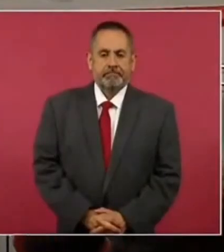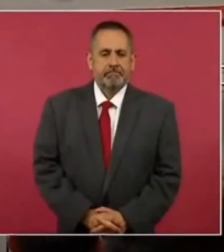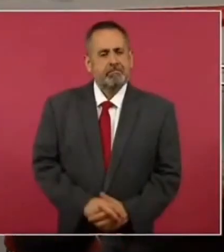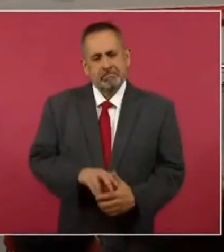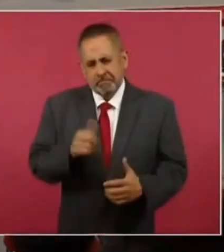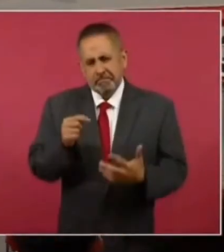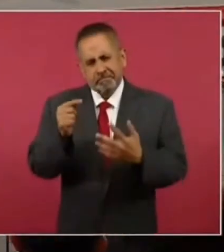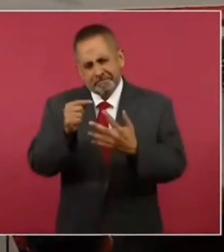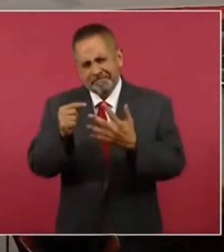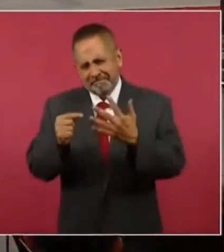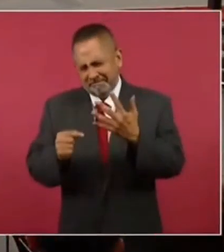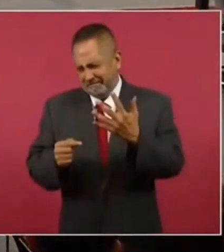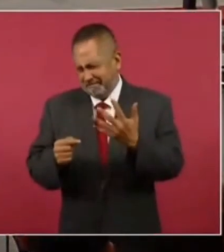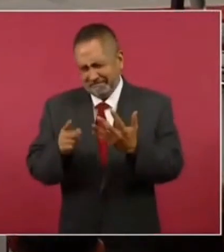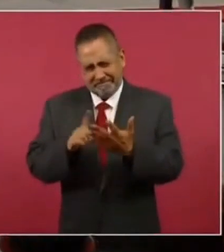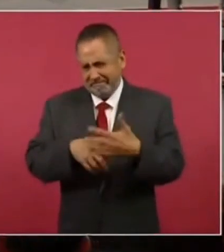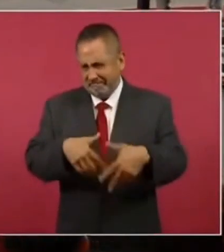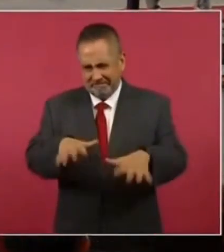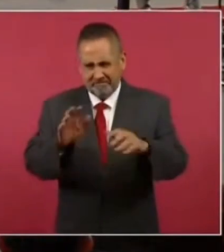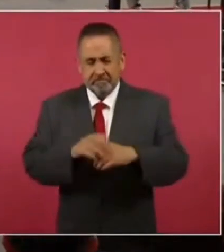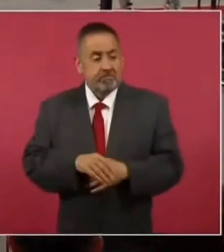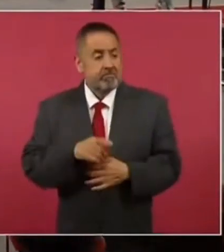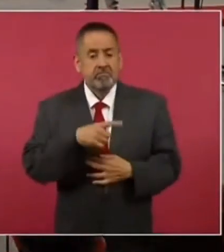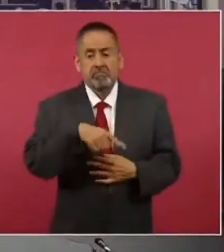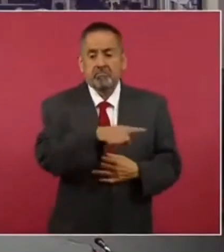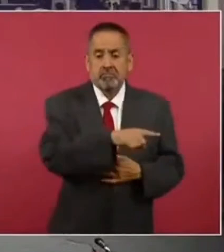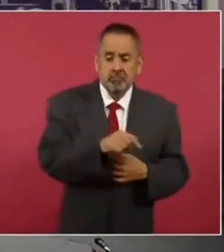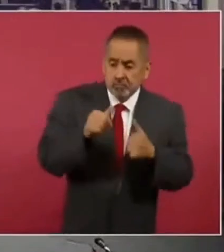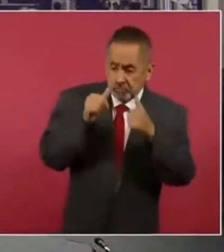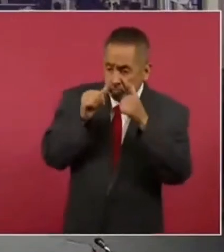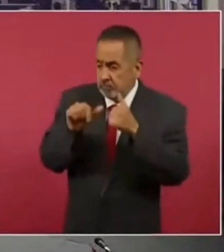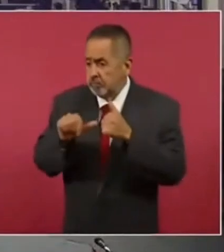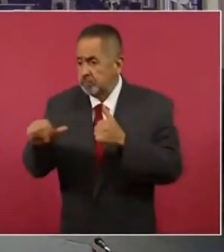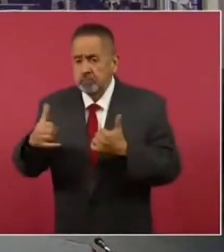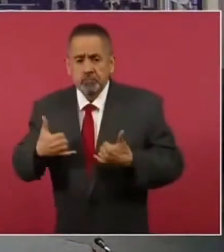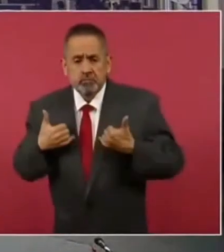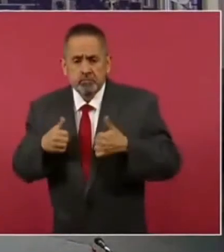este la desatención a los jóvenes